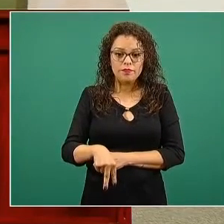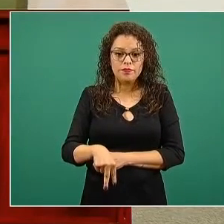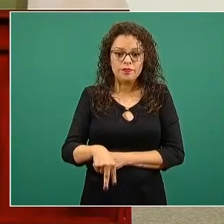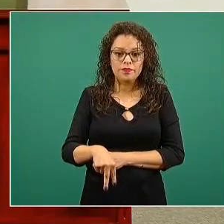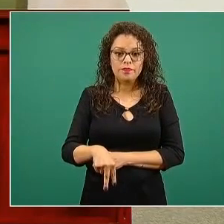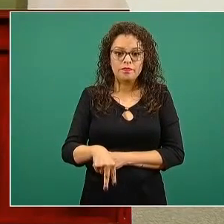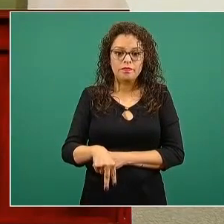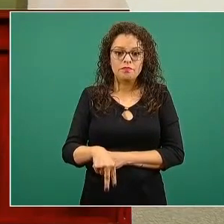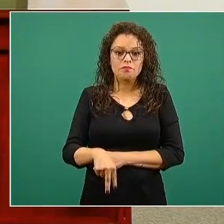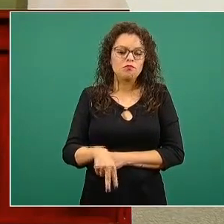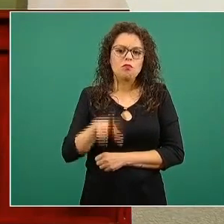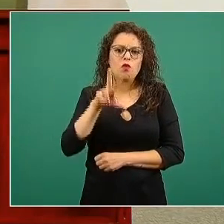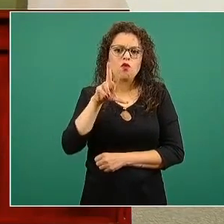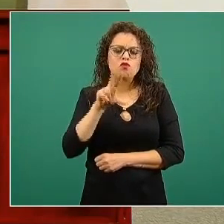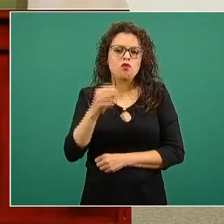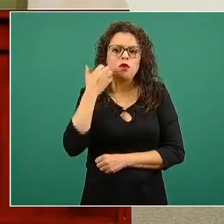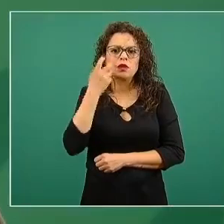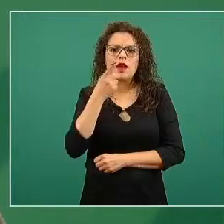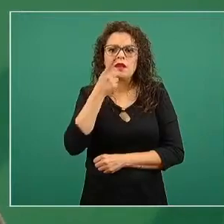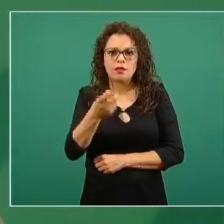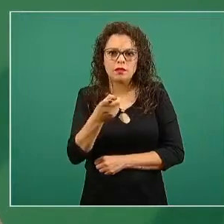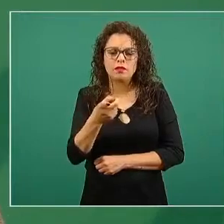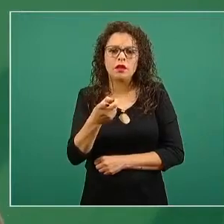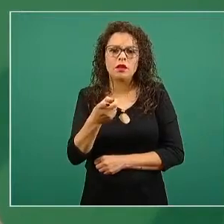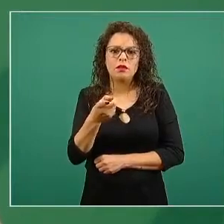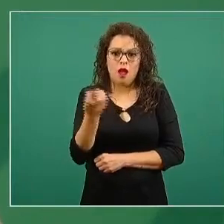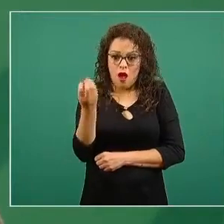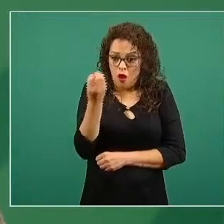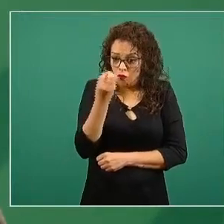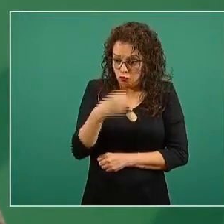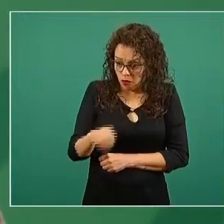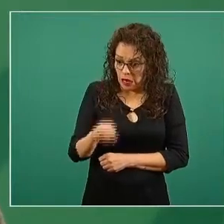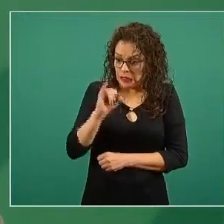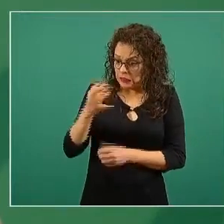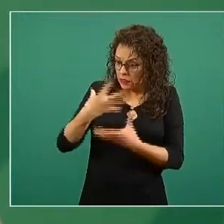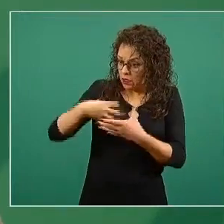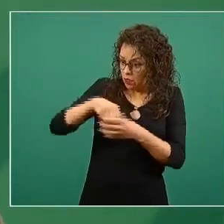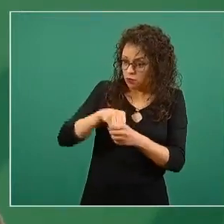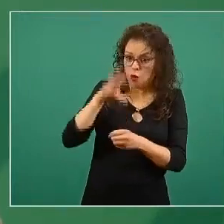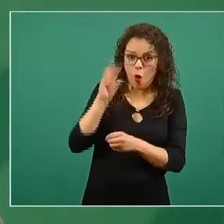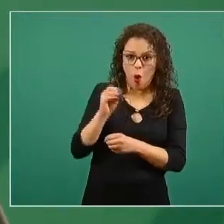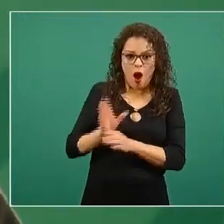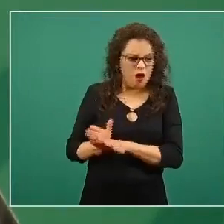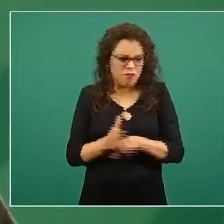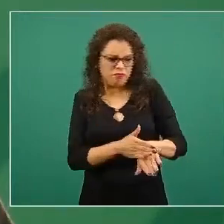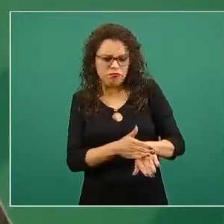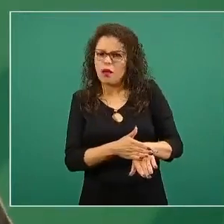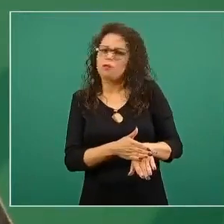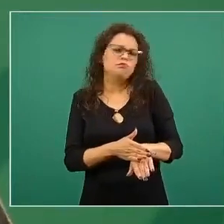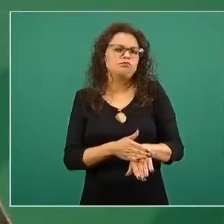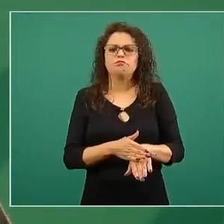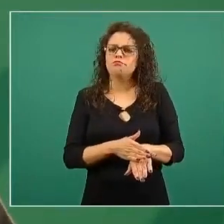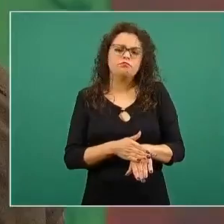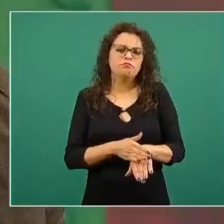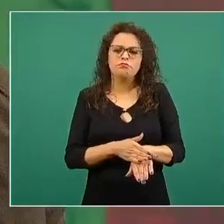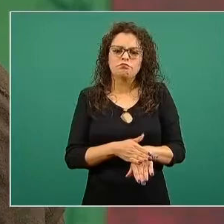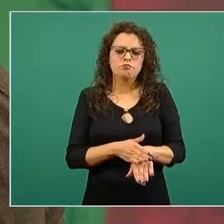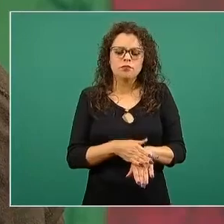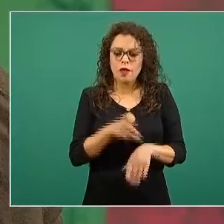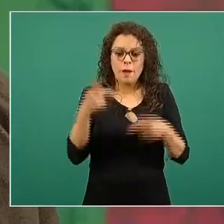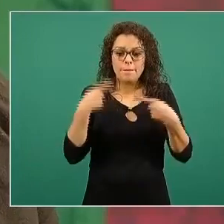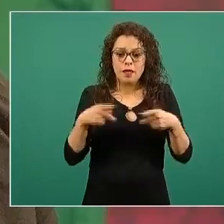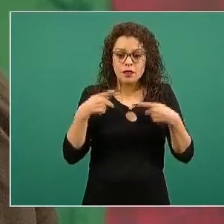requisito ni de inclusión ni de exclusión, más bien es directa al decir que independientemente que la